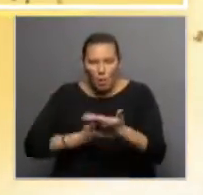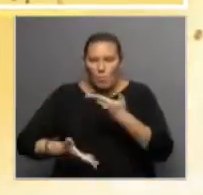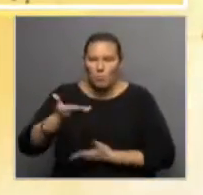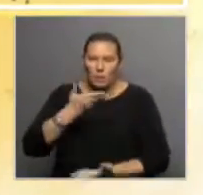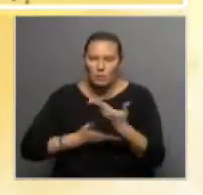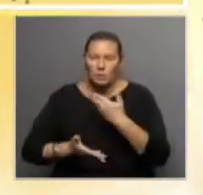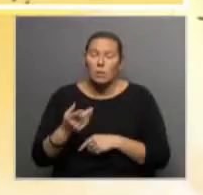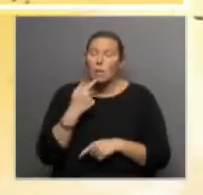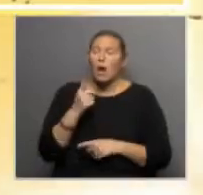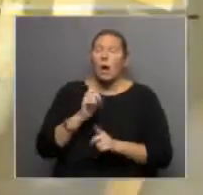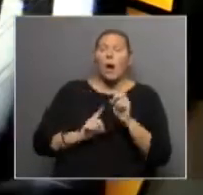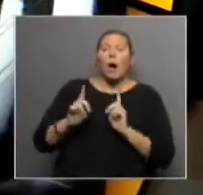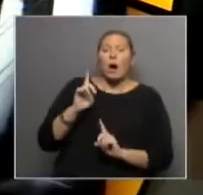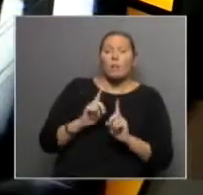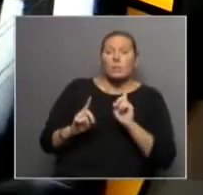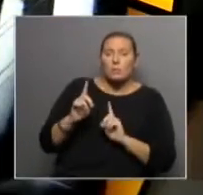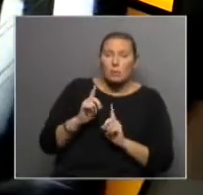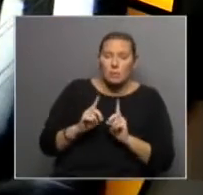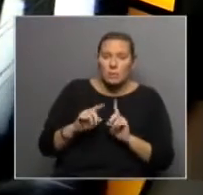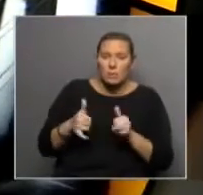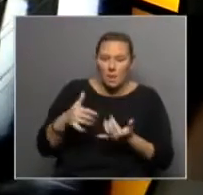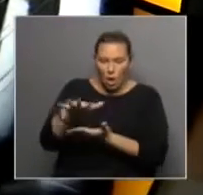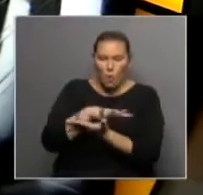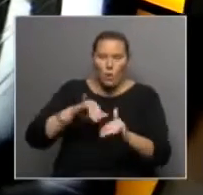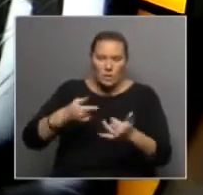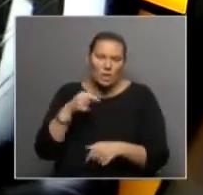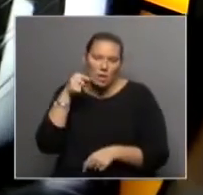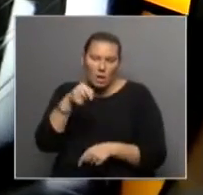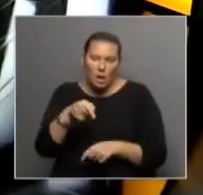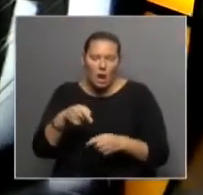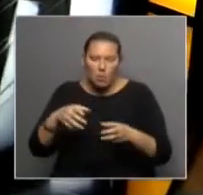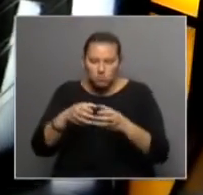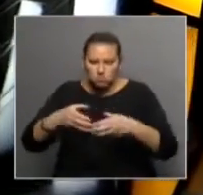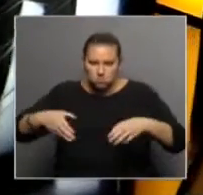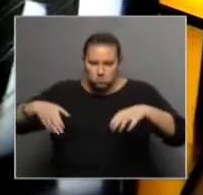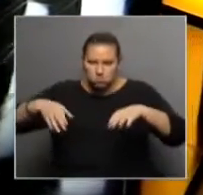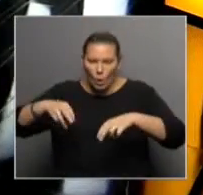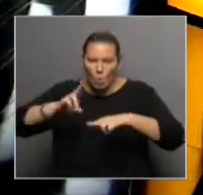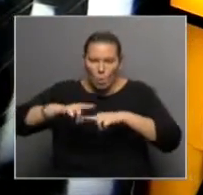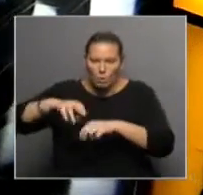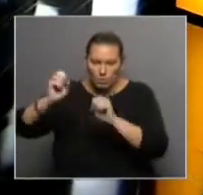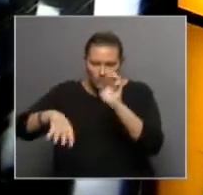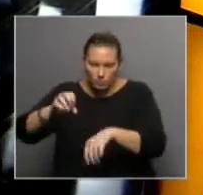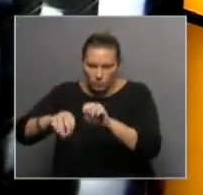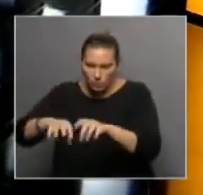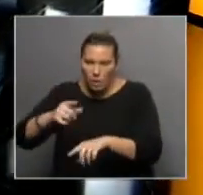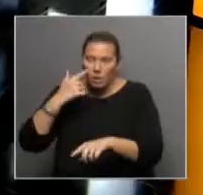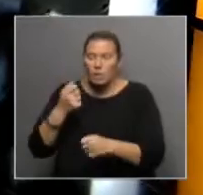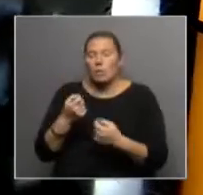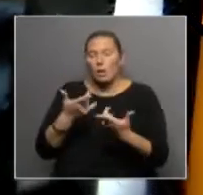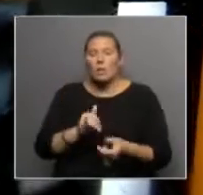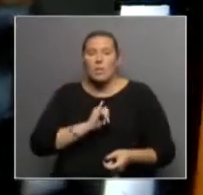A veces se han topado con lugares ya señalados como fosas comunes y la tarea durísima de devolver